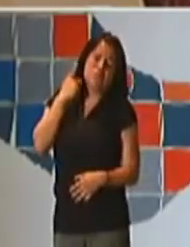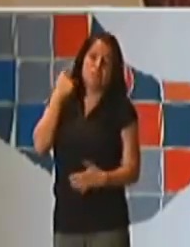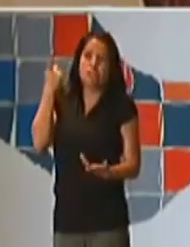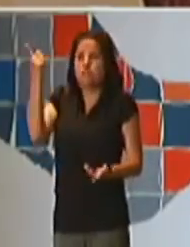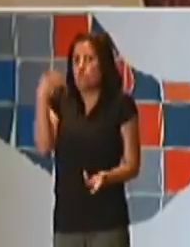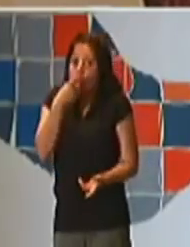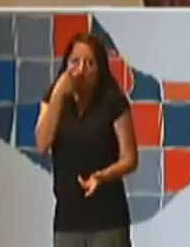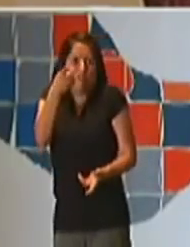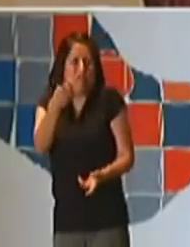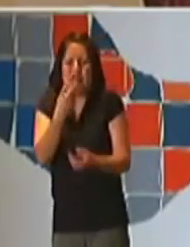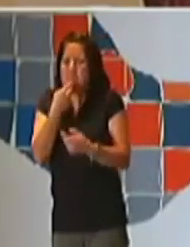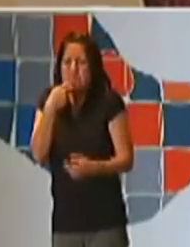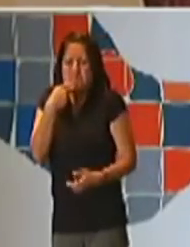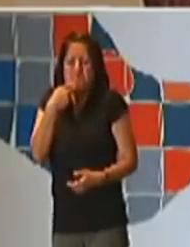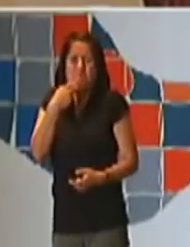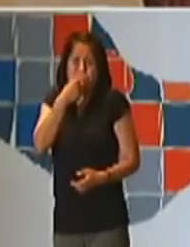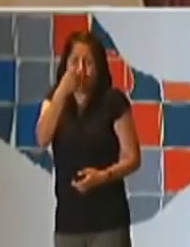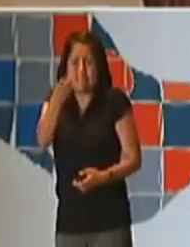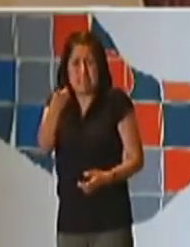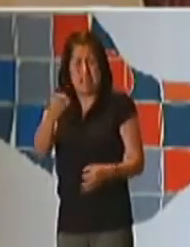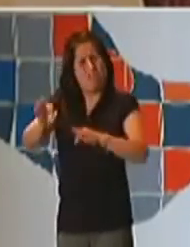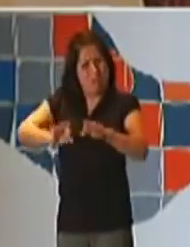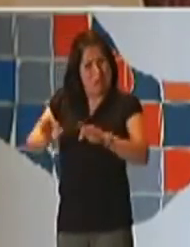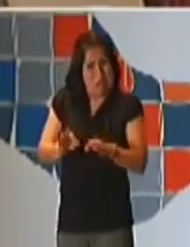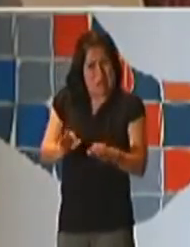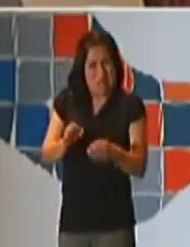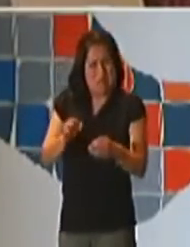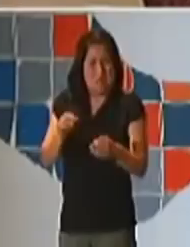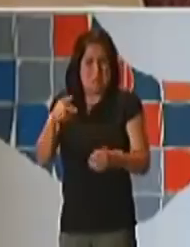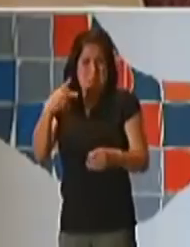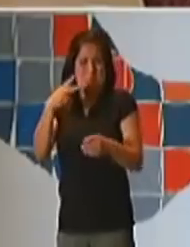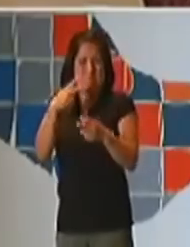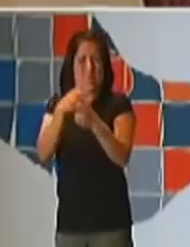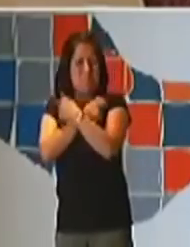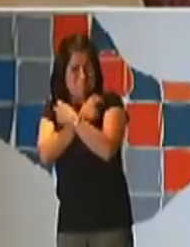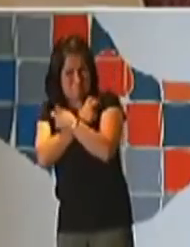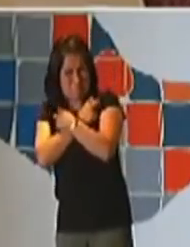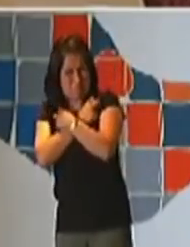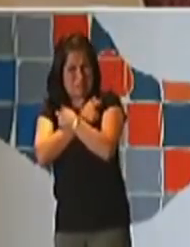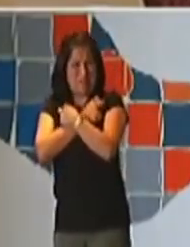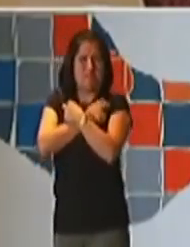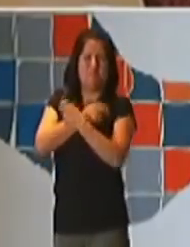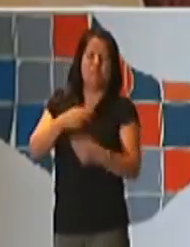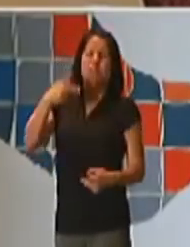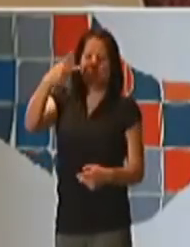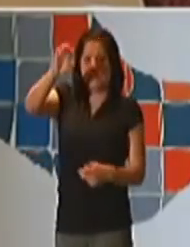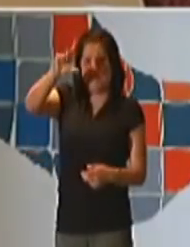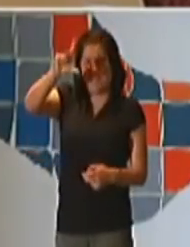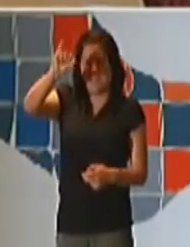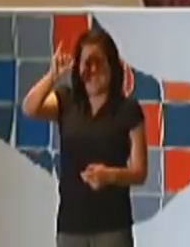peligroso y es peligroso cruzar la calle porque cada 25 segundos muere un